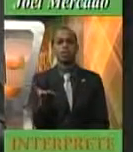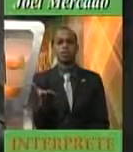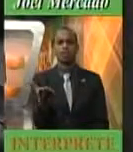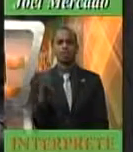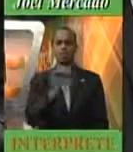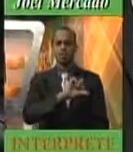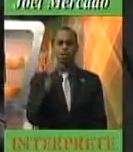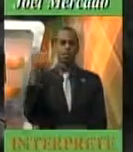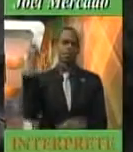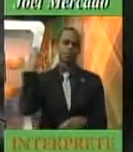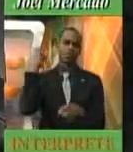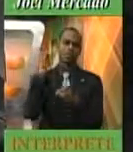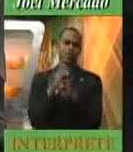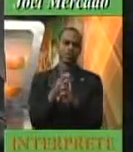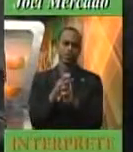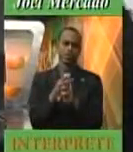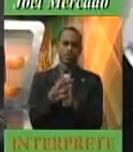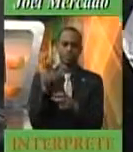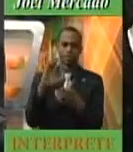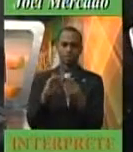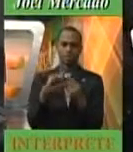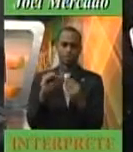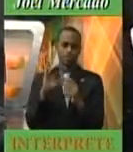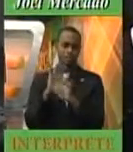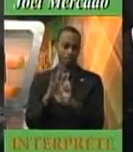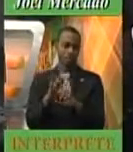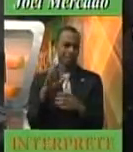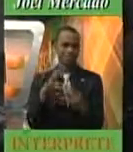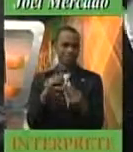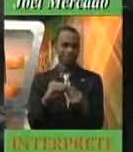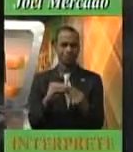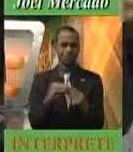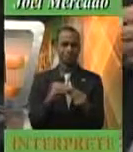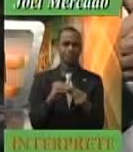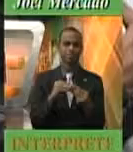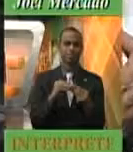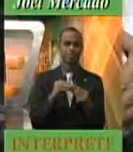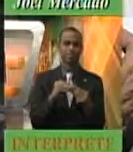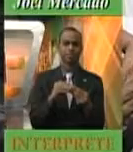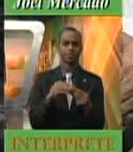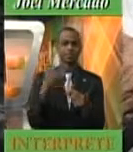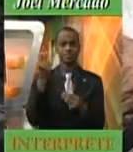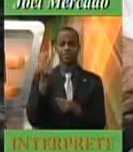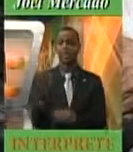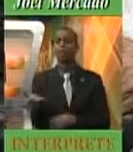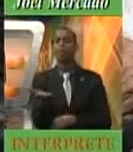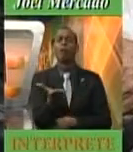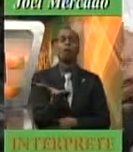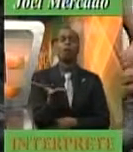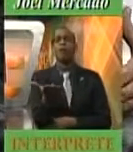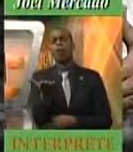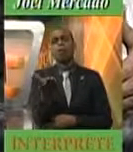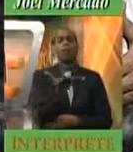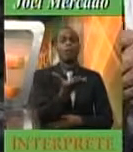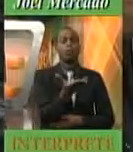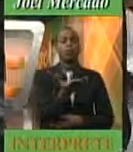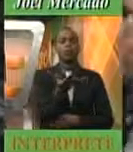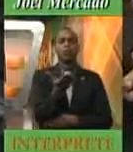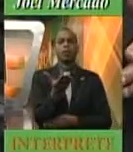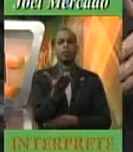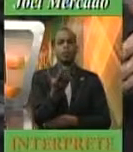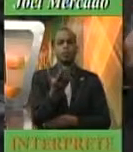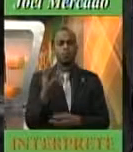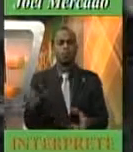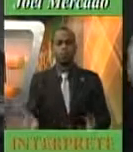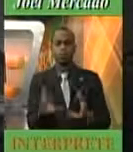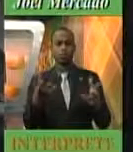el otro componente del ejemplo que estoy poniendo. La mendicidad, por un lado, promovida hasta